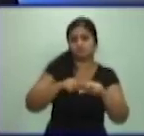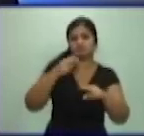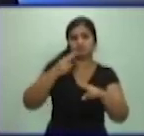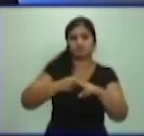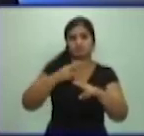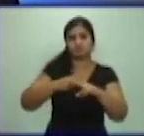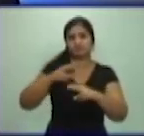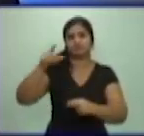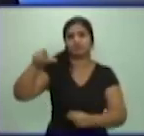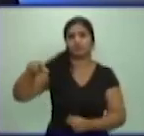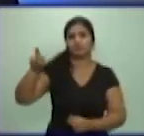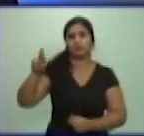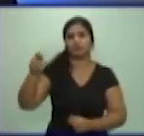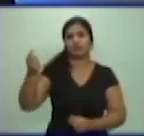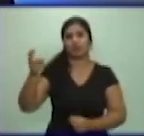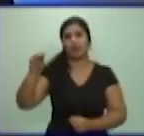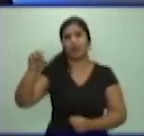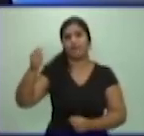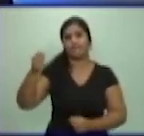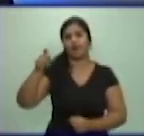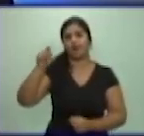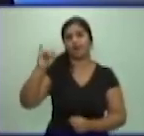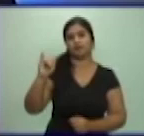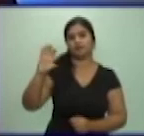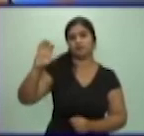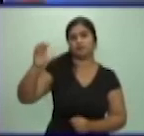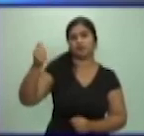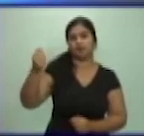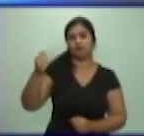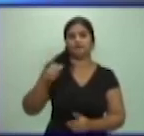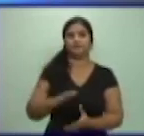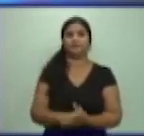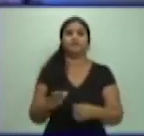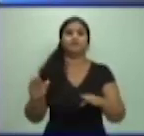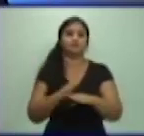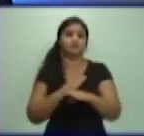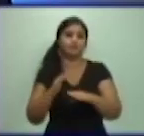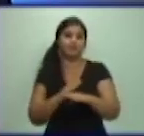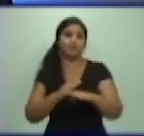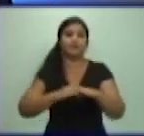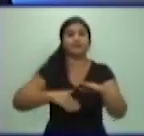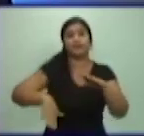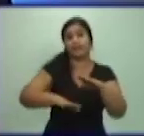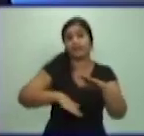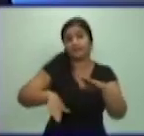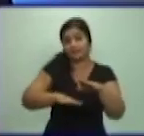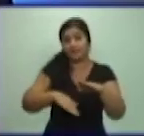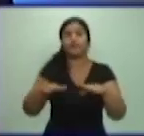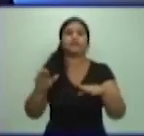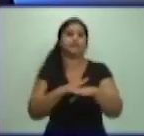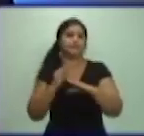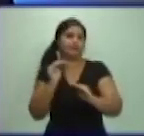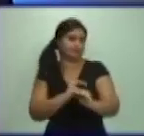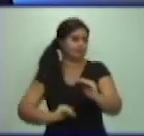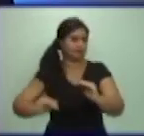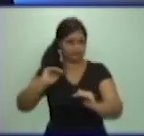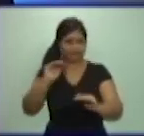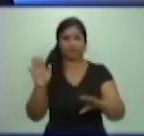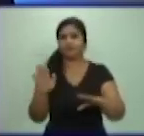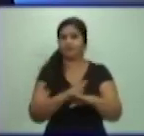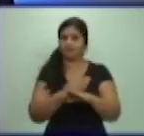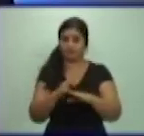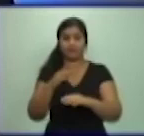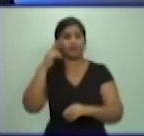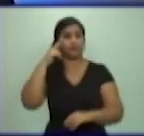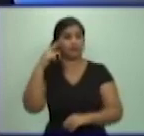no necesariamente tienen que tener un nivel bajo, pueden tener un nivel de complejidad, porque como ya lo expliqué, usted es alumno de preuniversitario, usted está en 10º